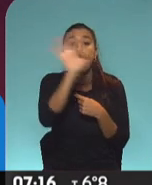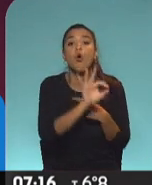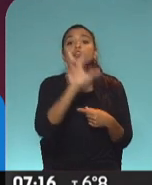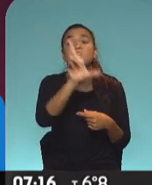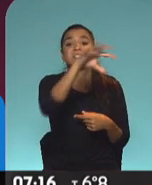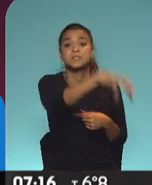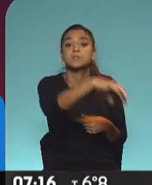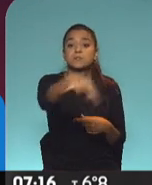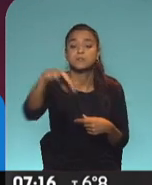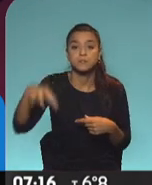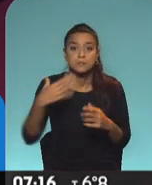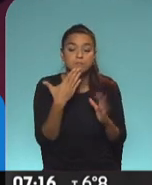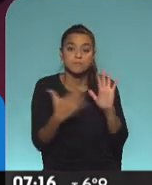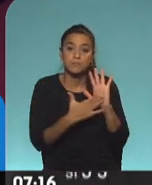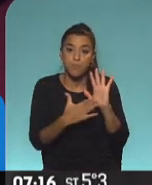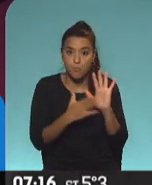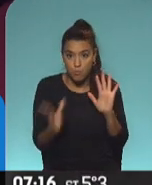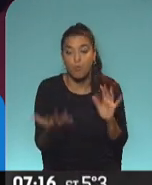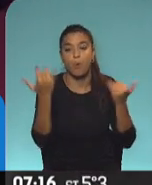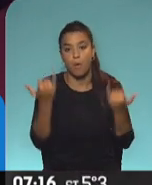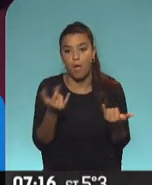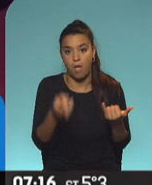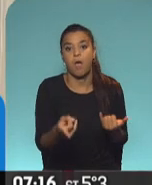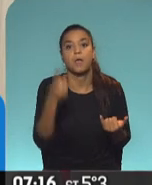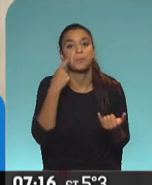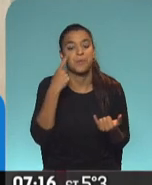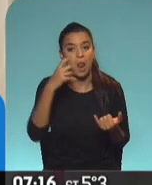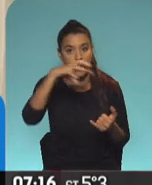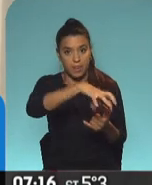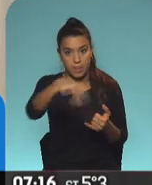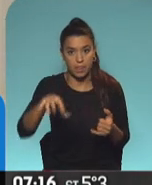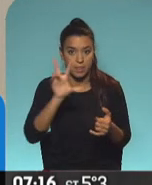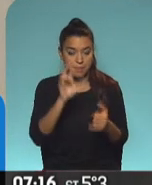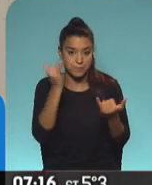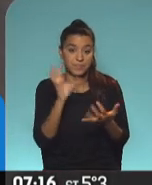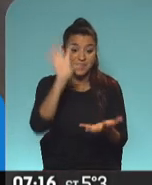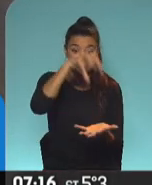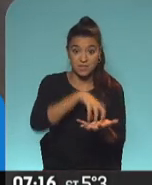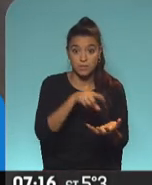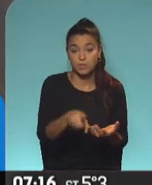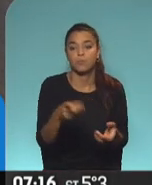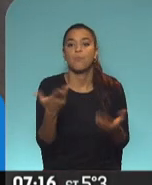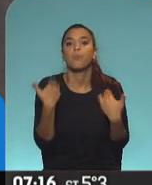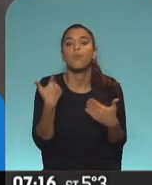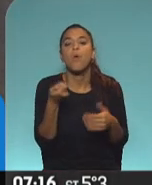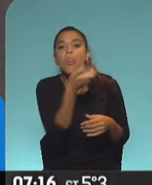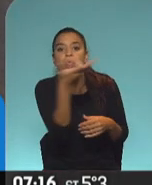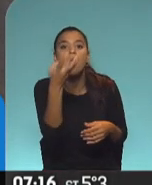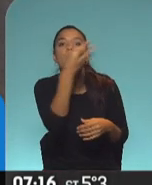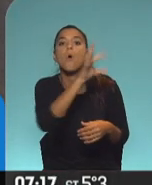tres puntos de diagnóstico y derivación que tenemos en el distrito de Pilar. Este centro tendrá capacidad para